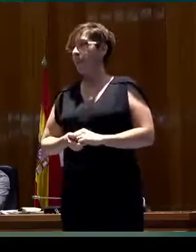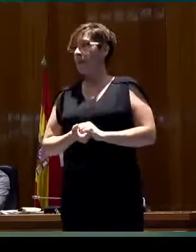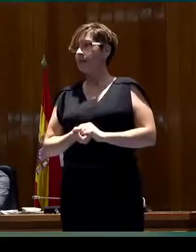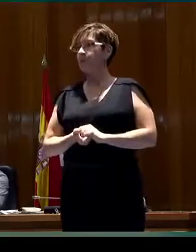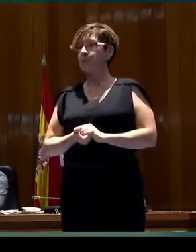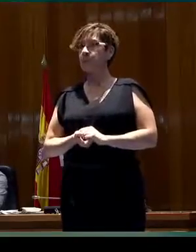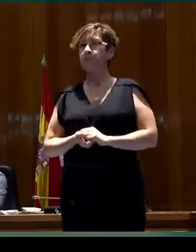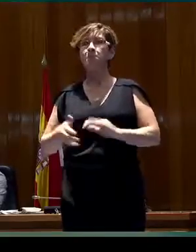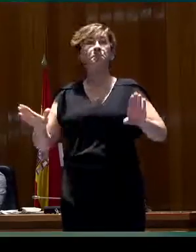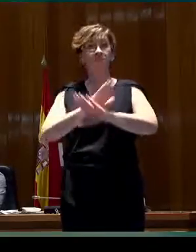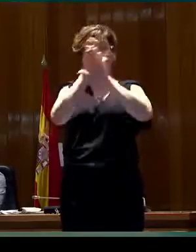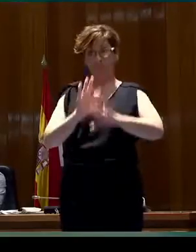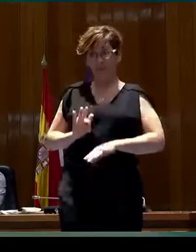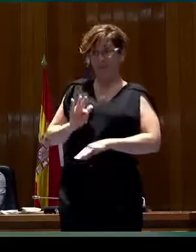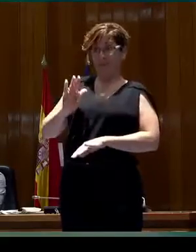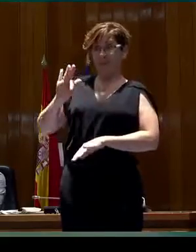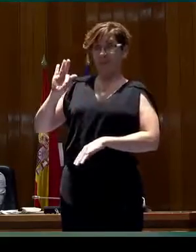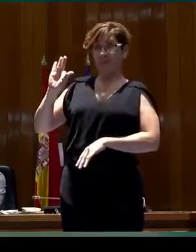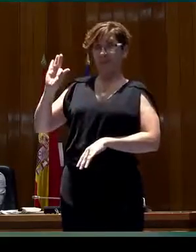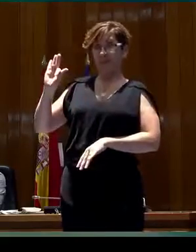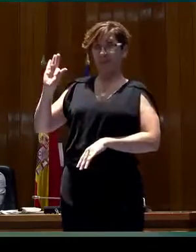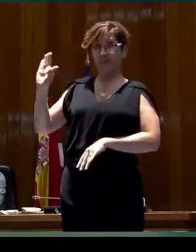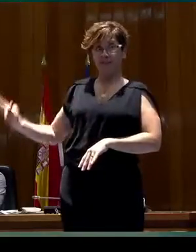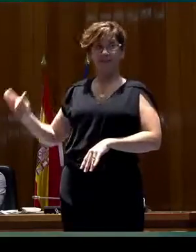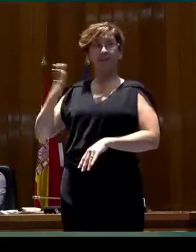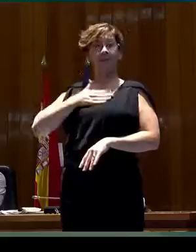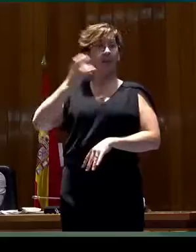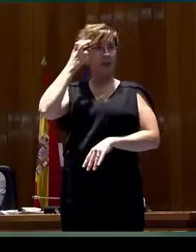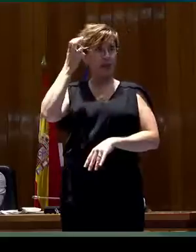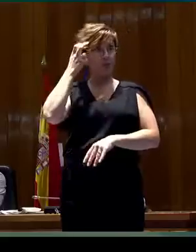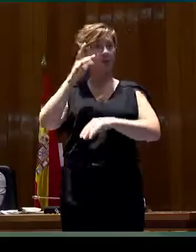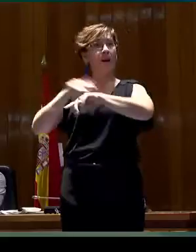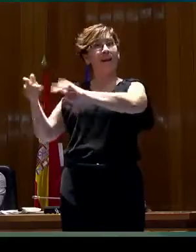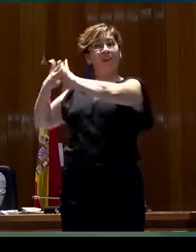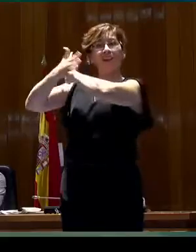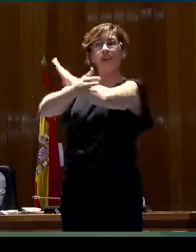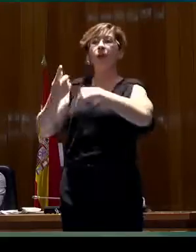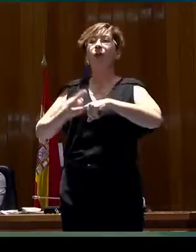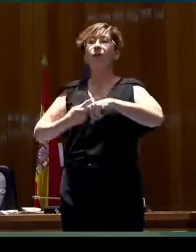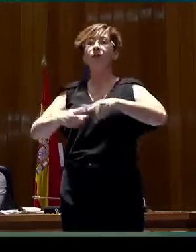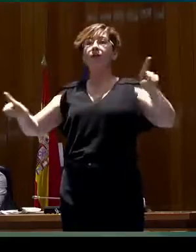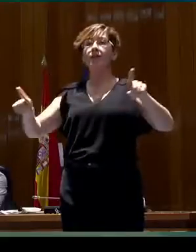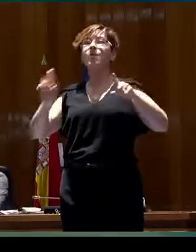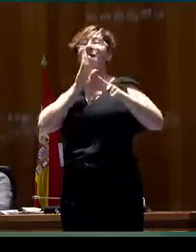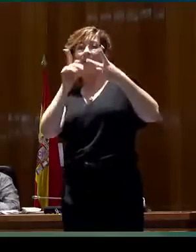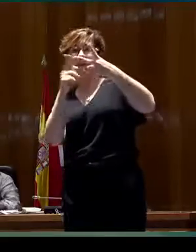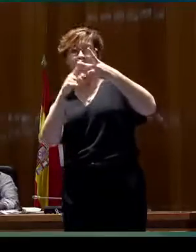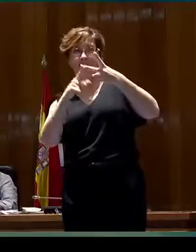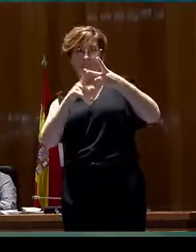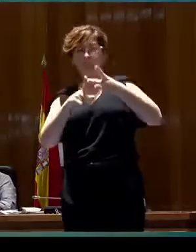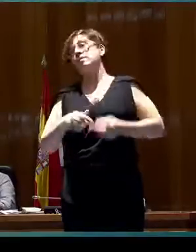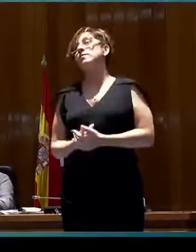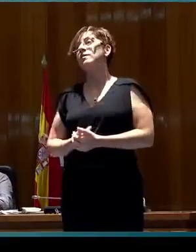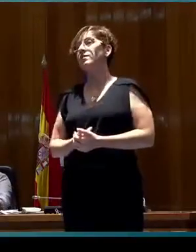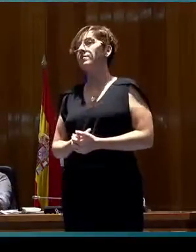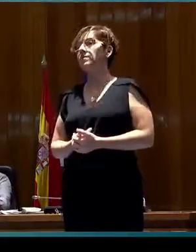Finalmente, bueno, pues le doy la palabra al profesor Morillón sobre las diferencias subjetivas y aparentes. Bien, como